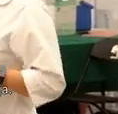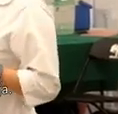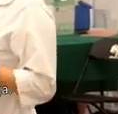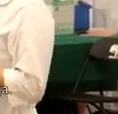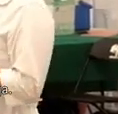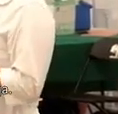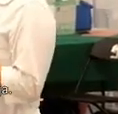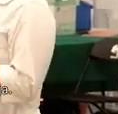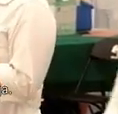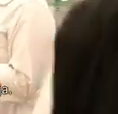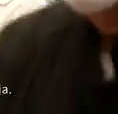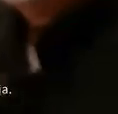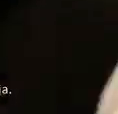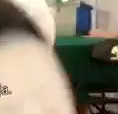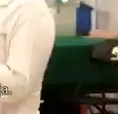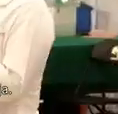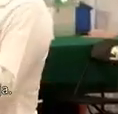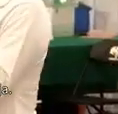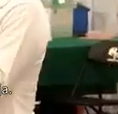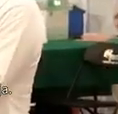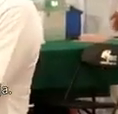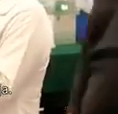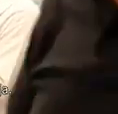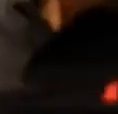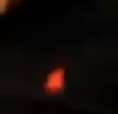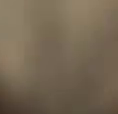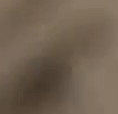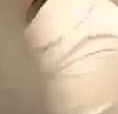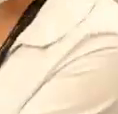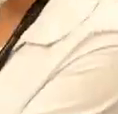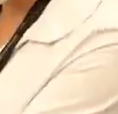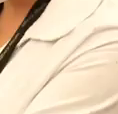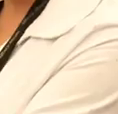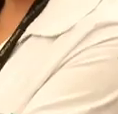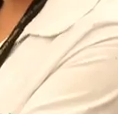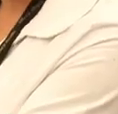para pues seguir en el semáforo naranja.